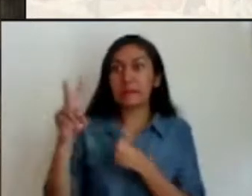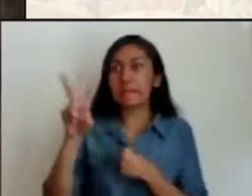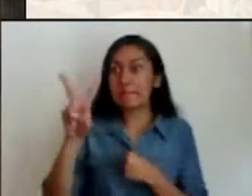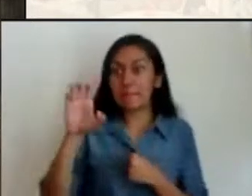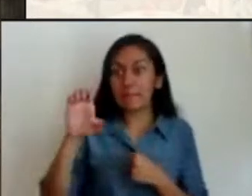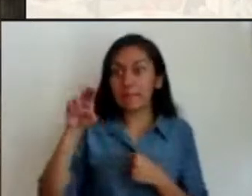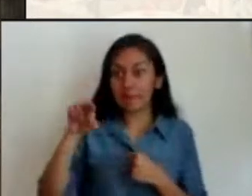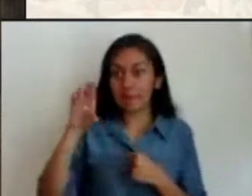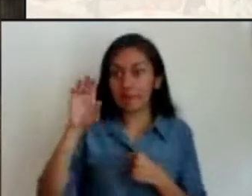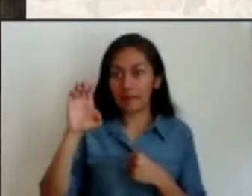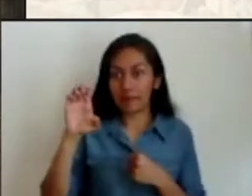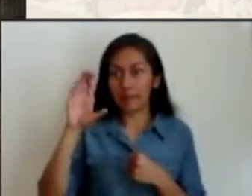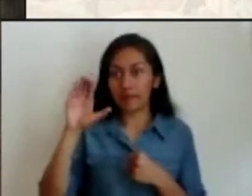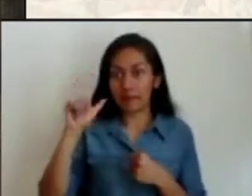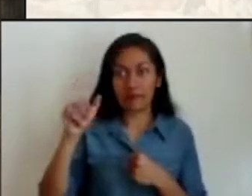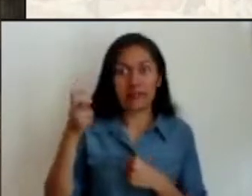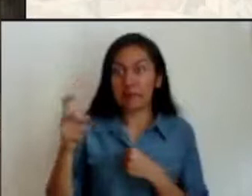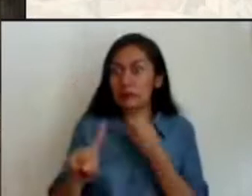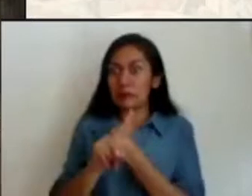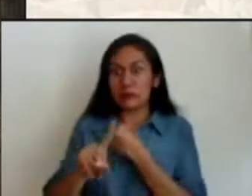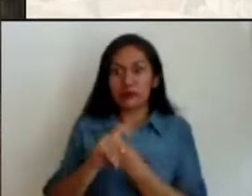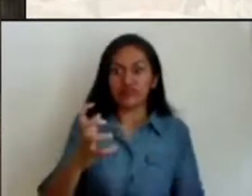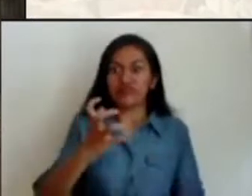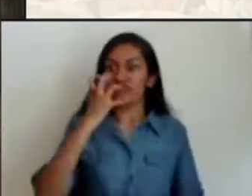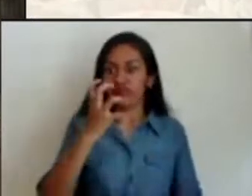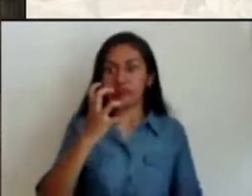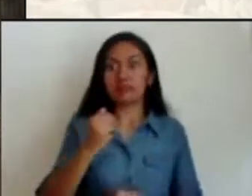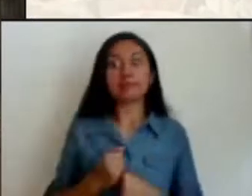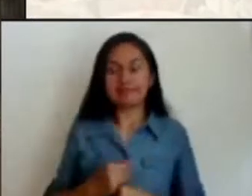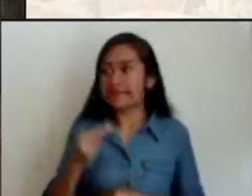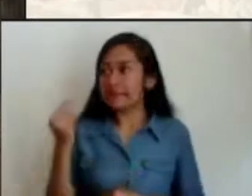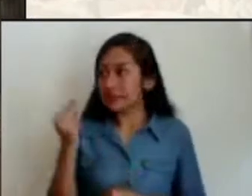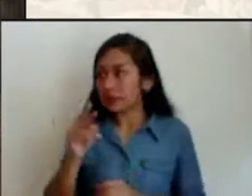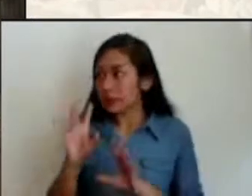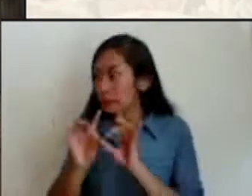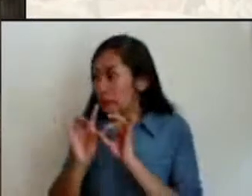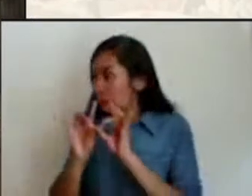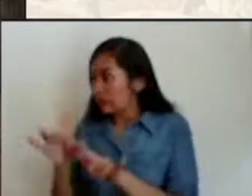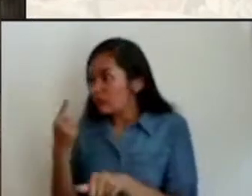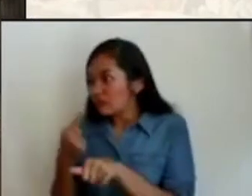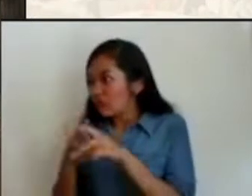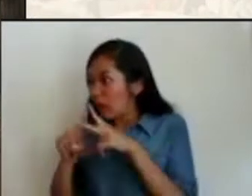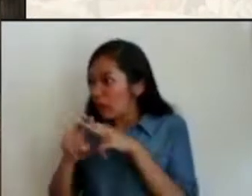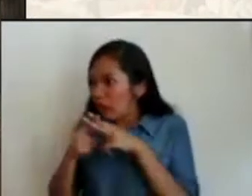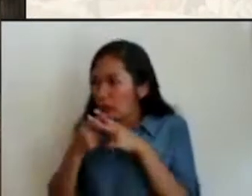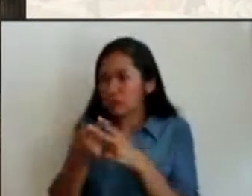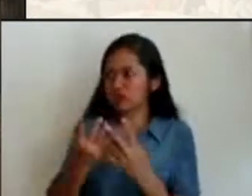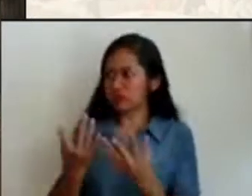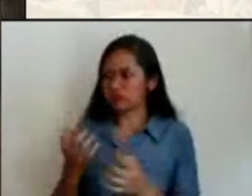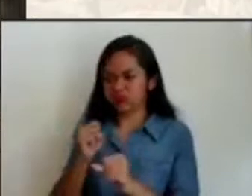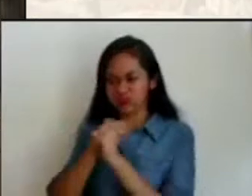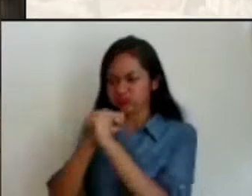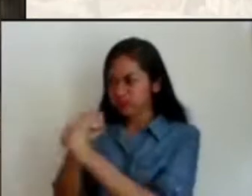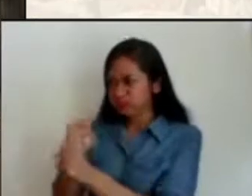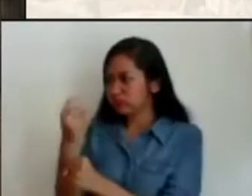conmemoradas en el momento en que aparece la epidemia, la lucha de la epidemia y cómo se logra evitar,